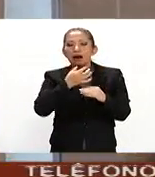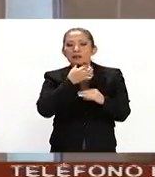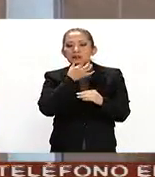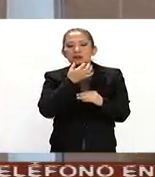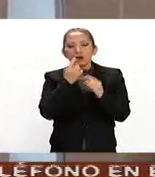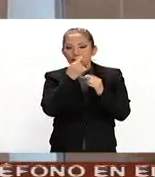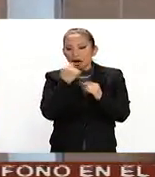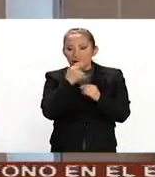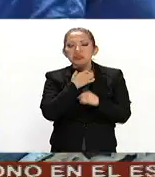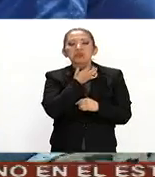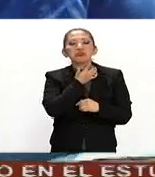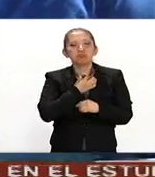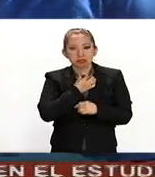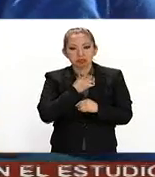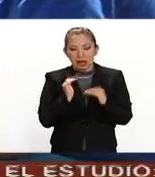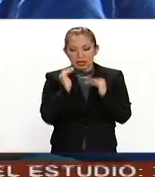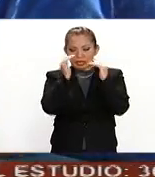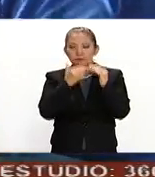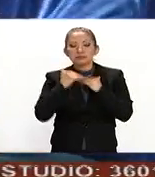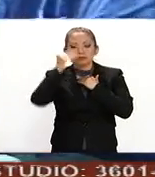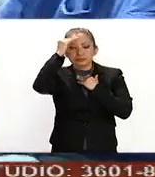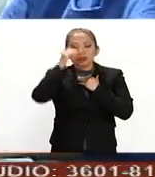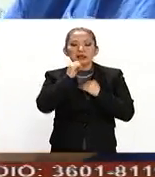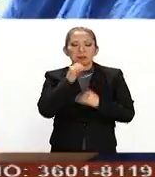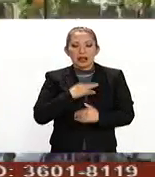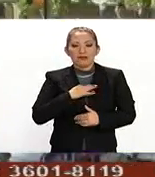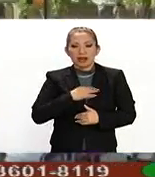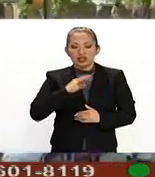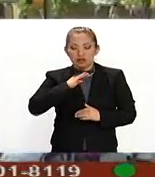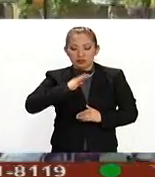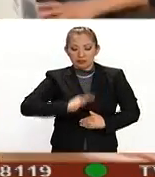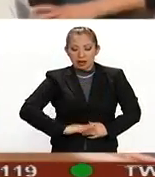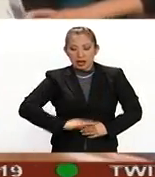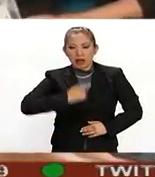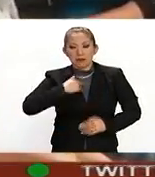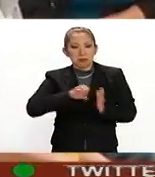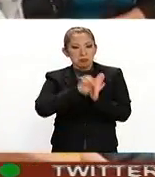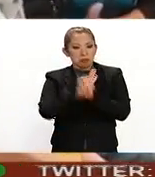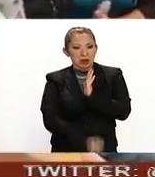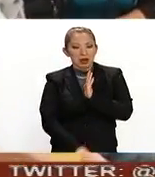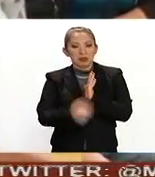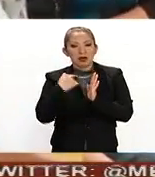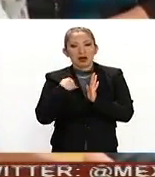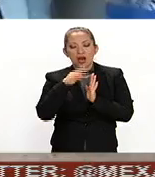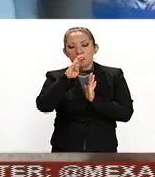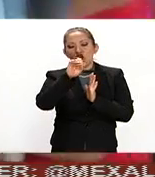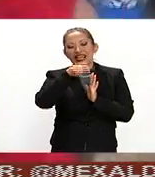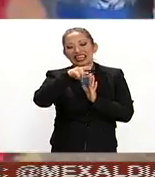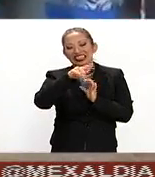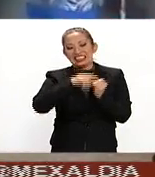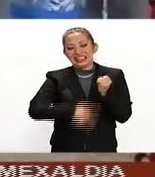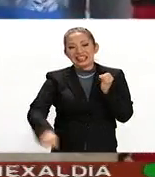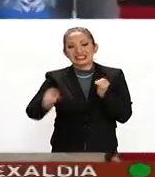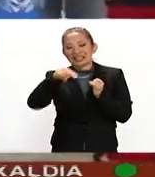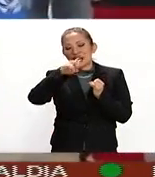boca, afectan garganta. Y también tenemos infecciones respiratorias bajas, como son las bronquitis, como son las neumonías.